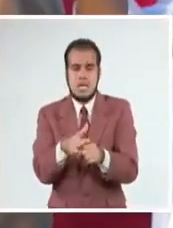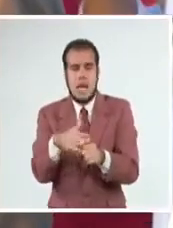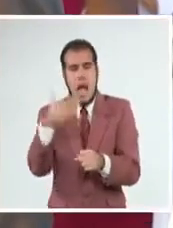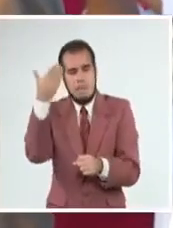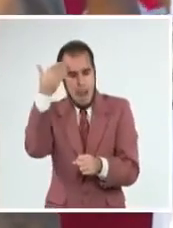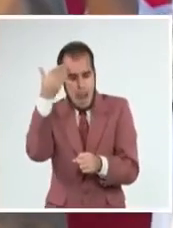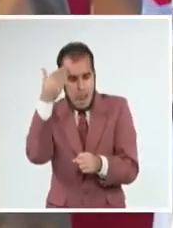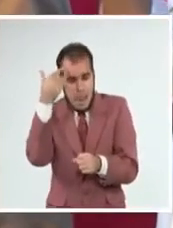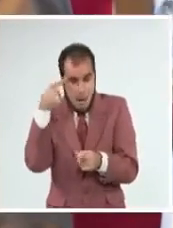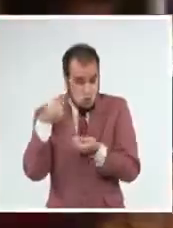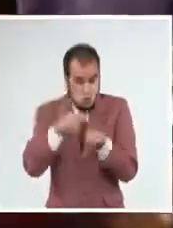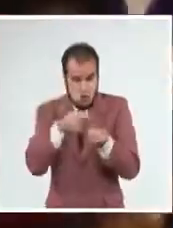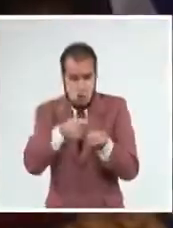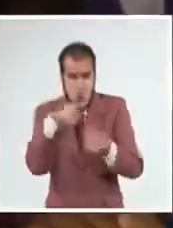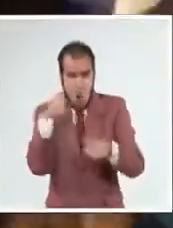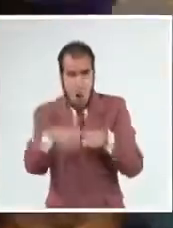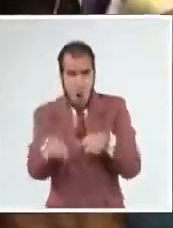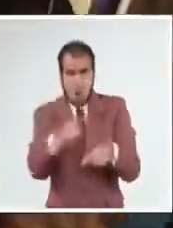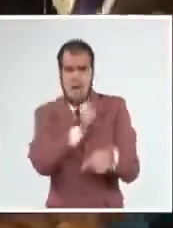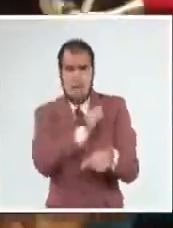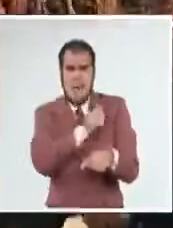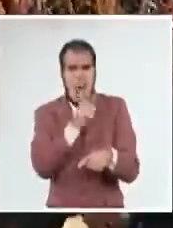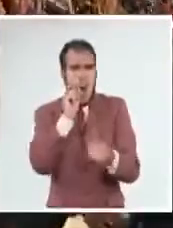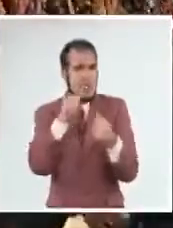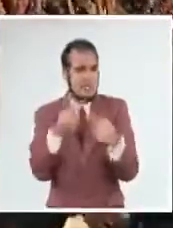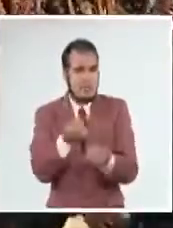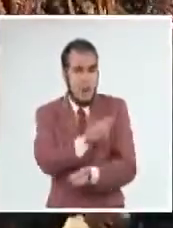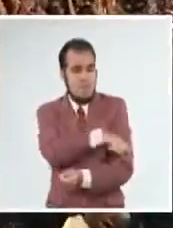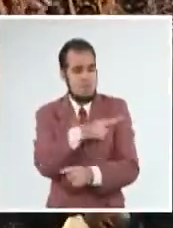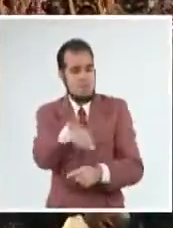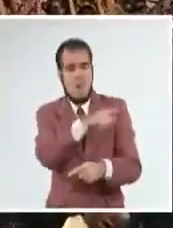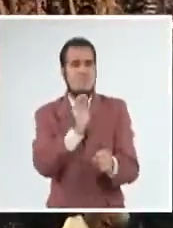pueblo en torno a la obra común de la revolución.